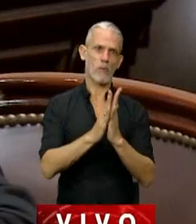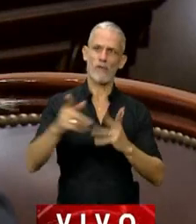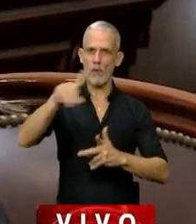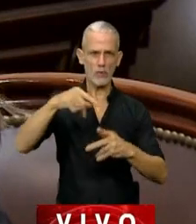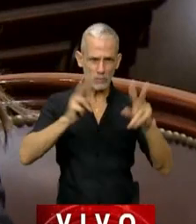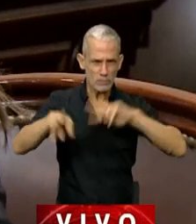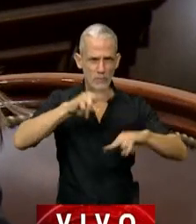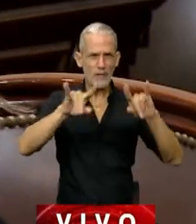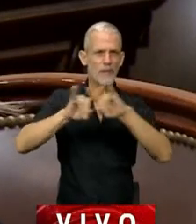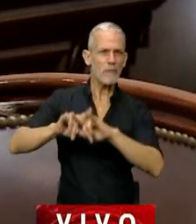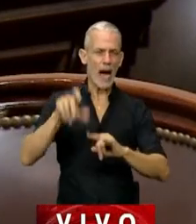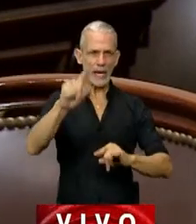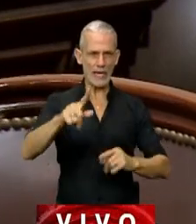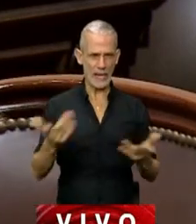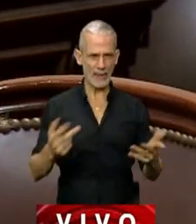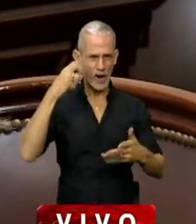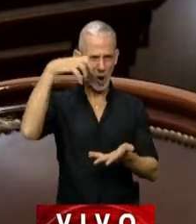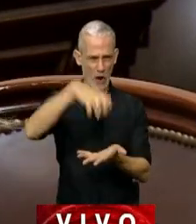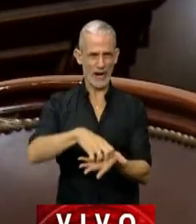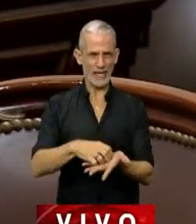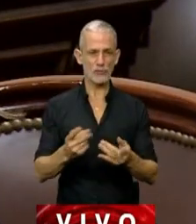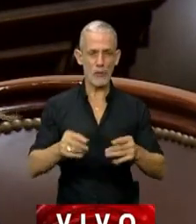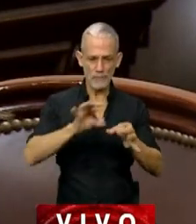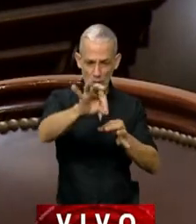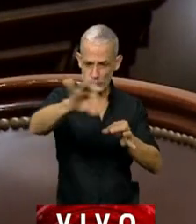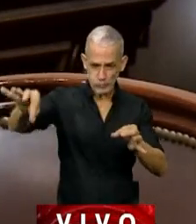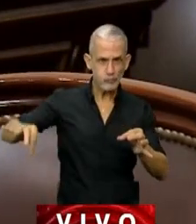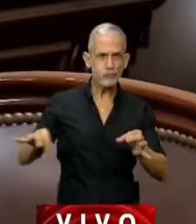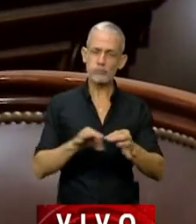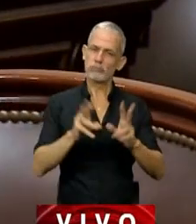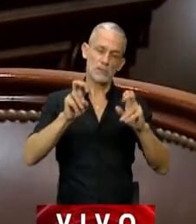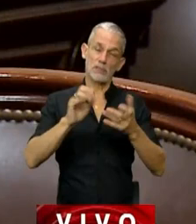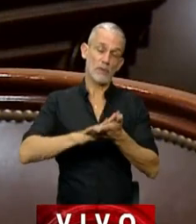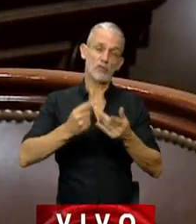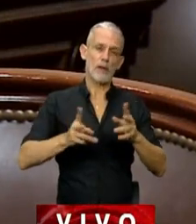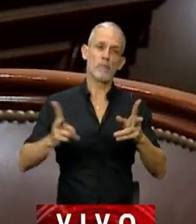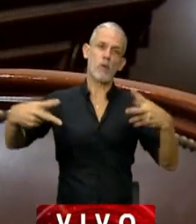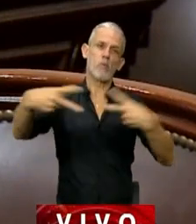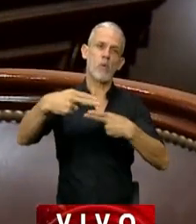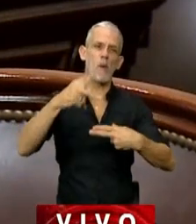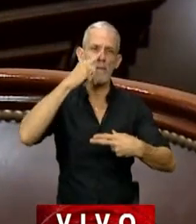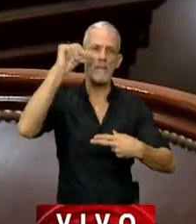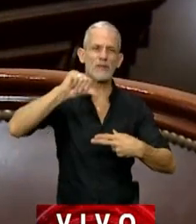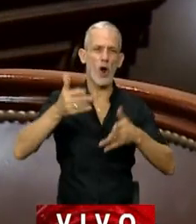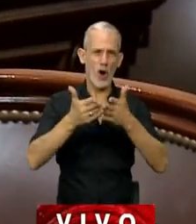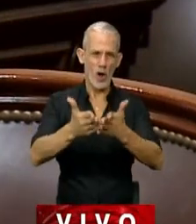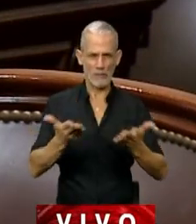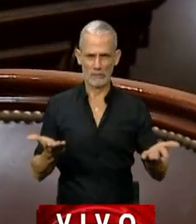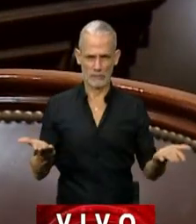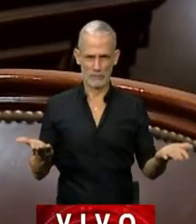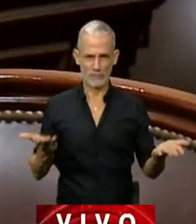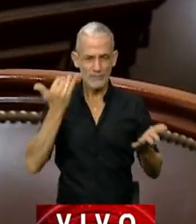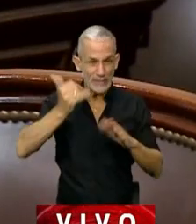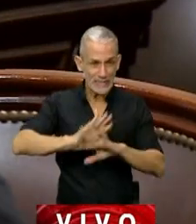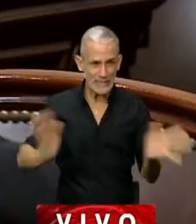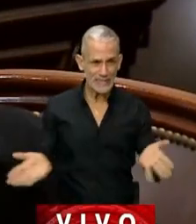la busquen. El recorte del área de petroleros, este tema del recorte del área de petroleros, es un tema